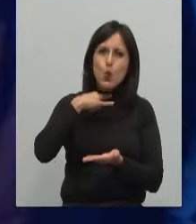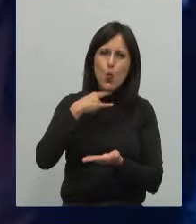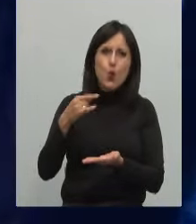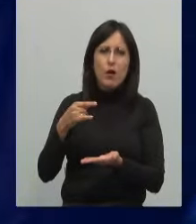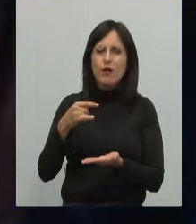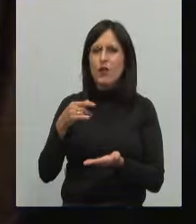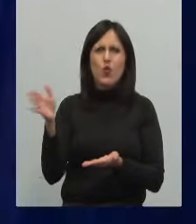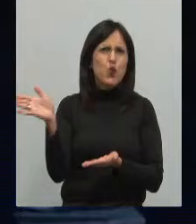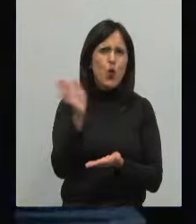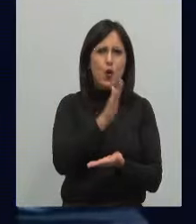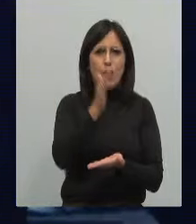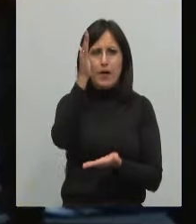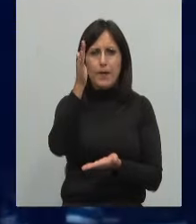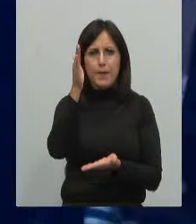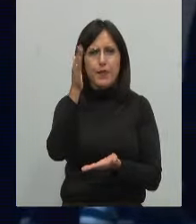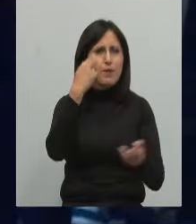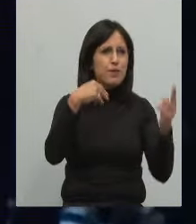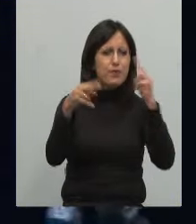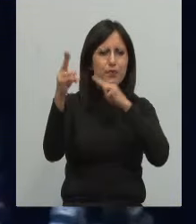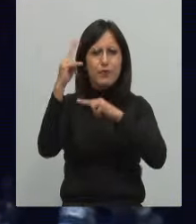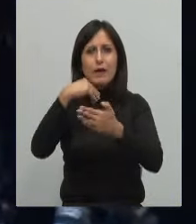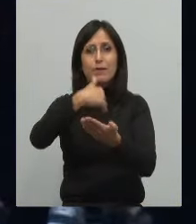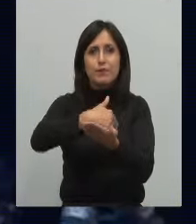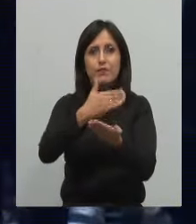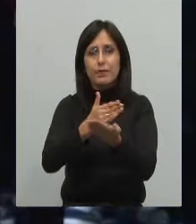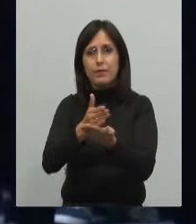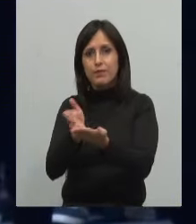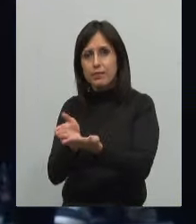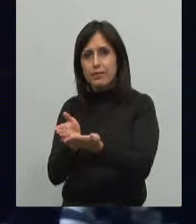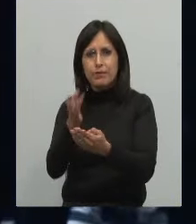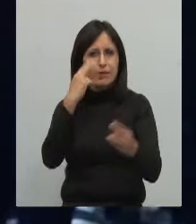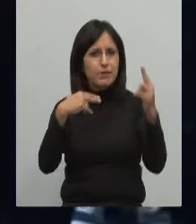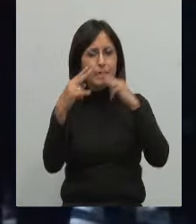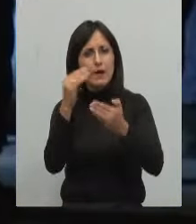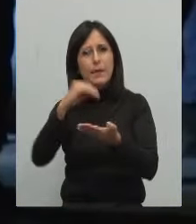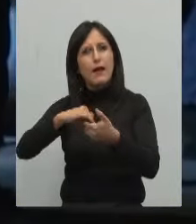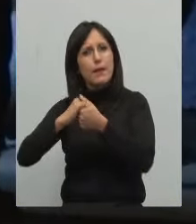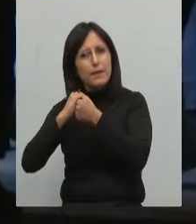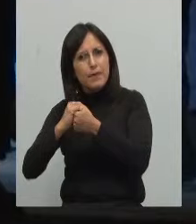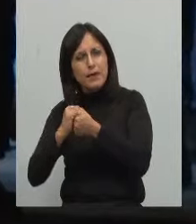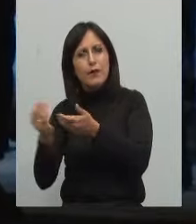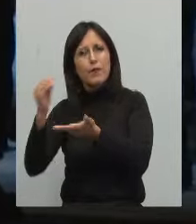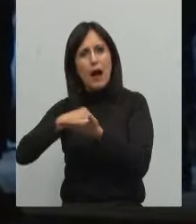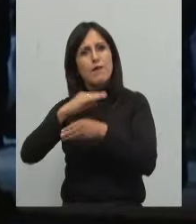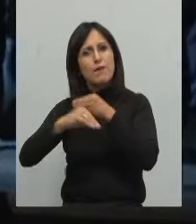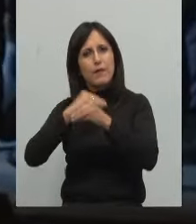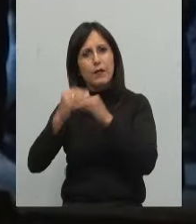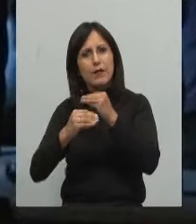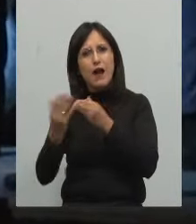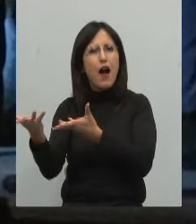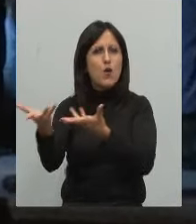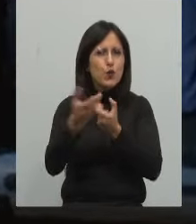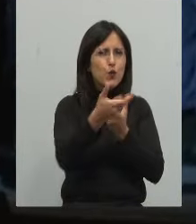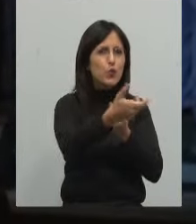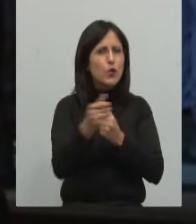nos dividimos por todos lados con los amigos, con los vecinos, los parientes. Pero no sospecha nada,